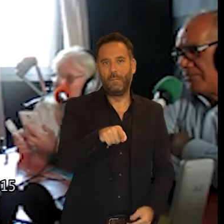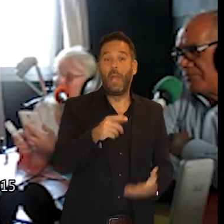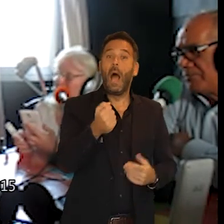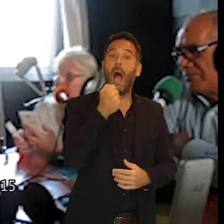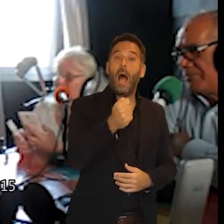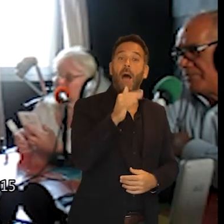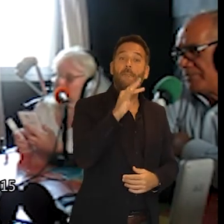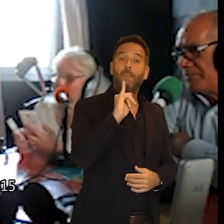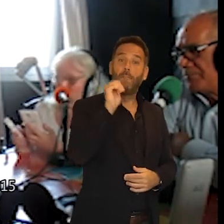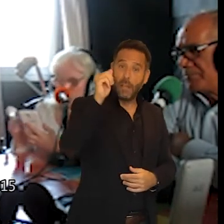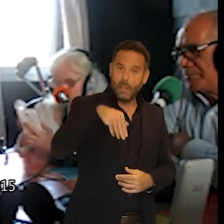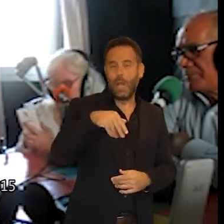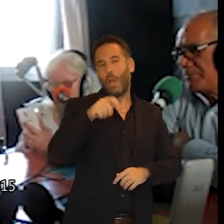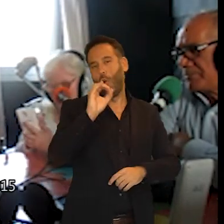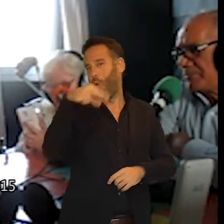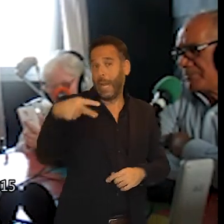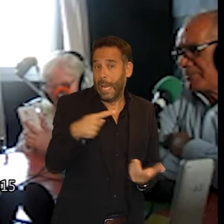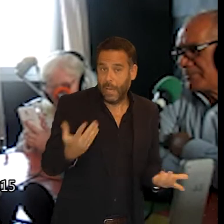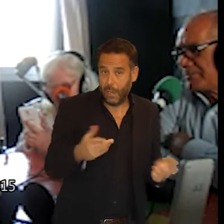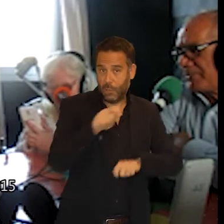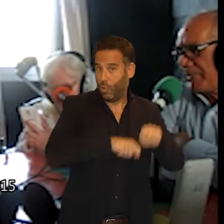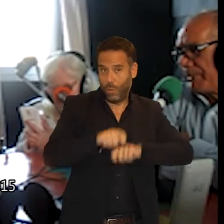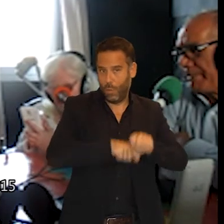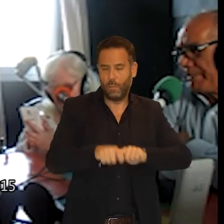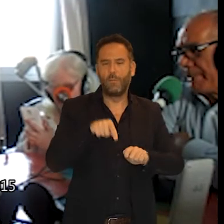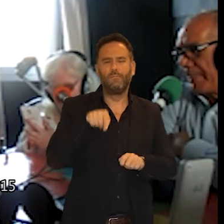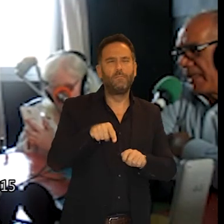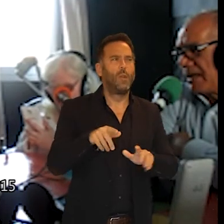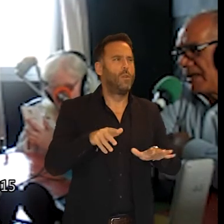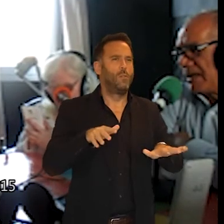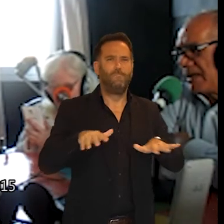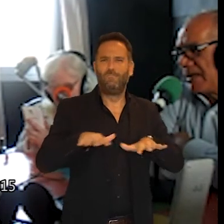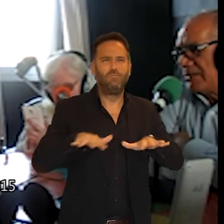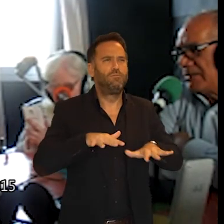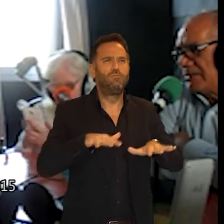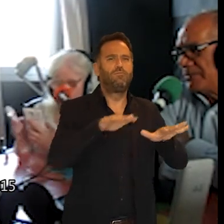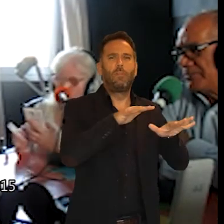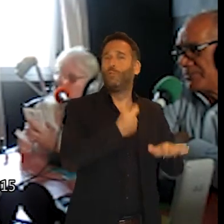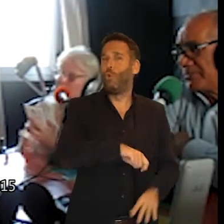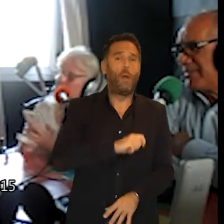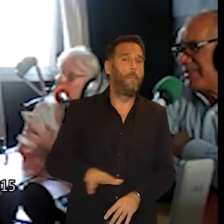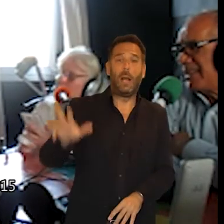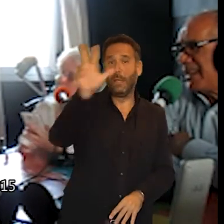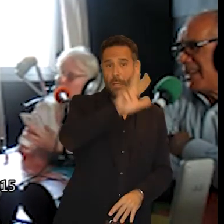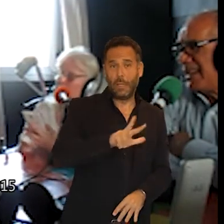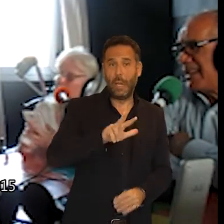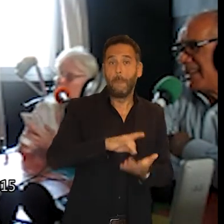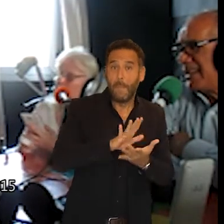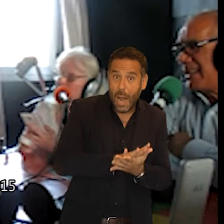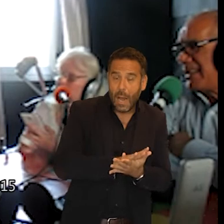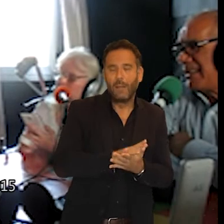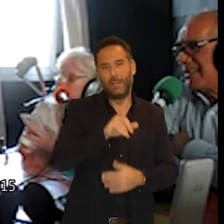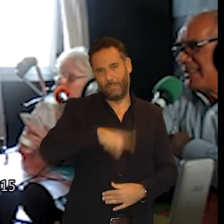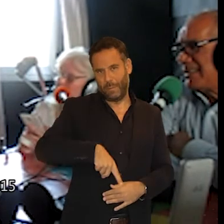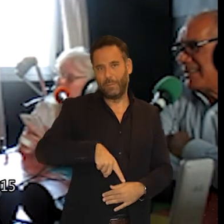una entidad sin ánimo de lucro que está presente en todo nuestro país, y aquí en Málaga